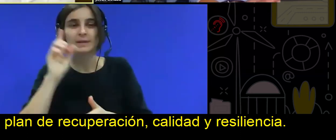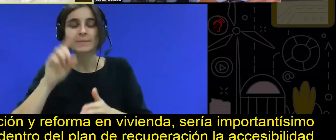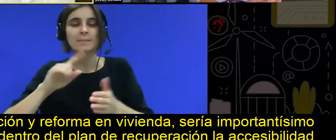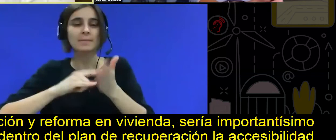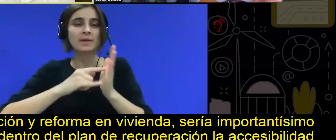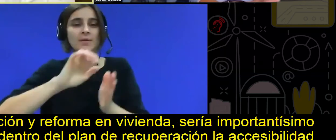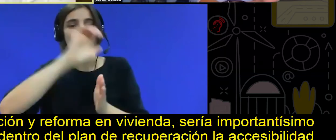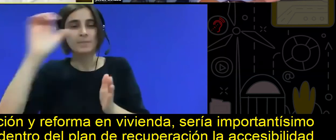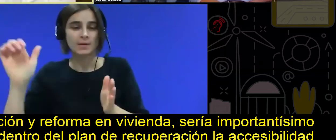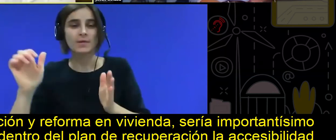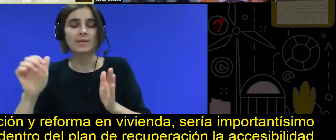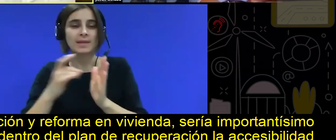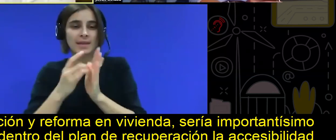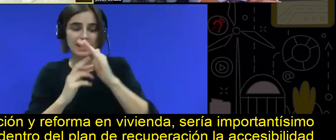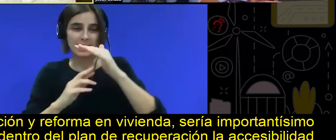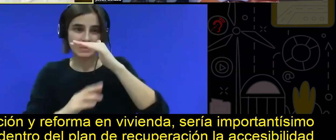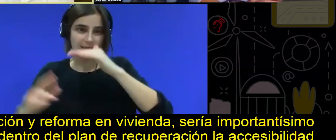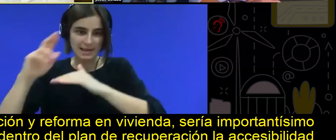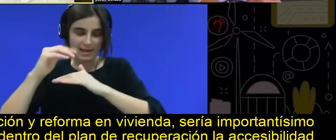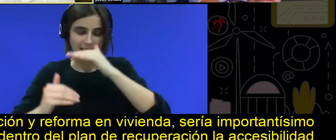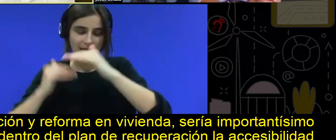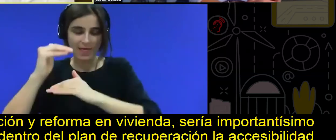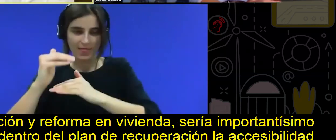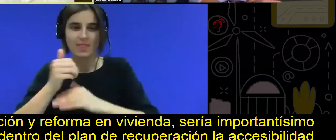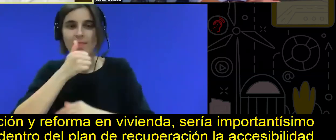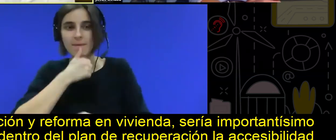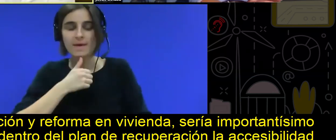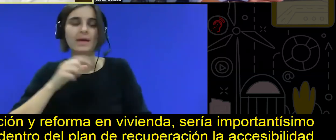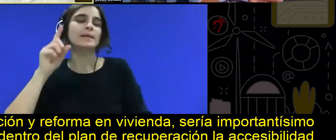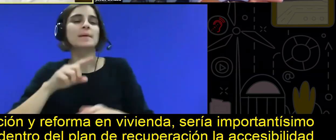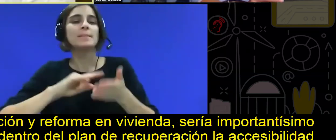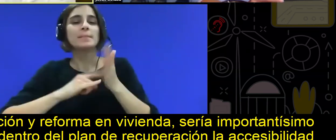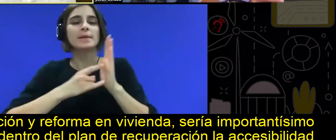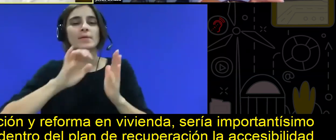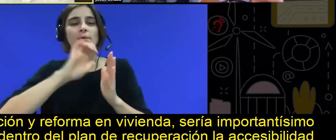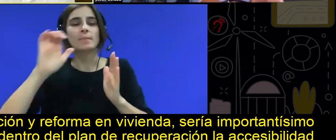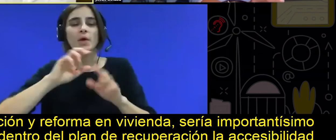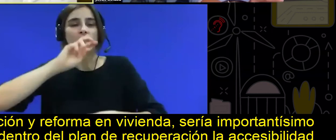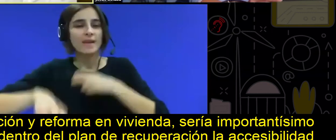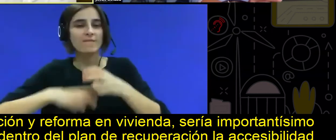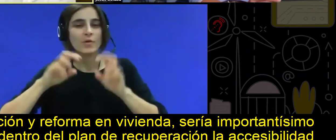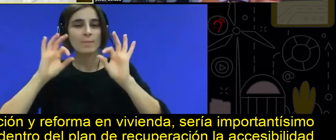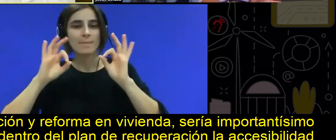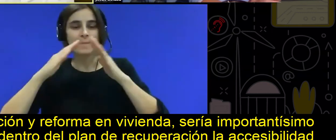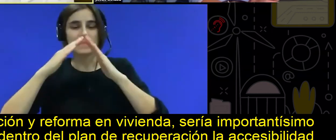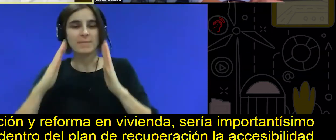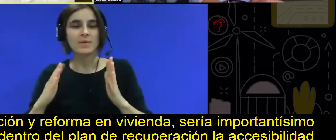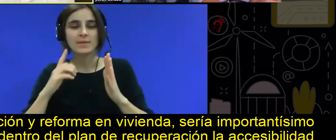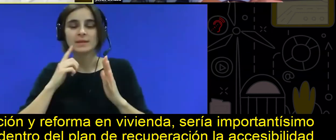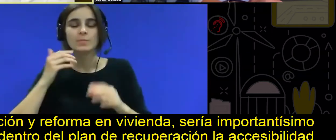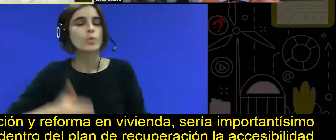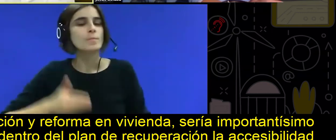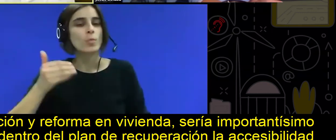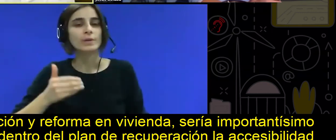temas de accesibilidad. El Plan de Rehabilitación y Reforma en Vivienda. Sería importantísimo que introdujéramos dentro del